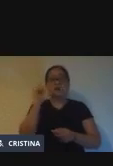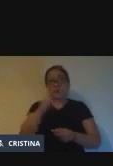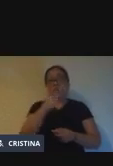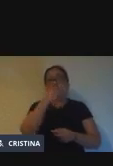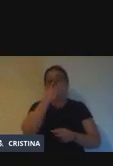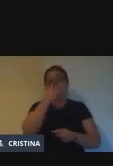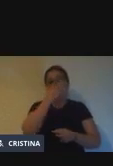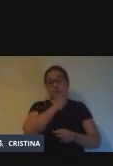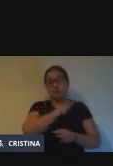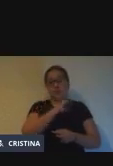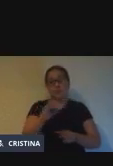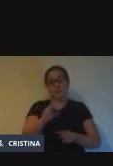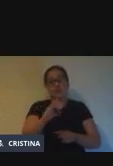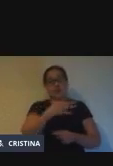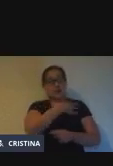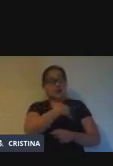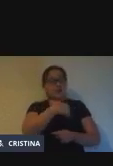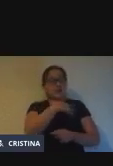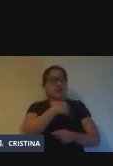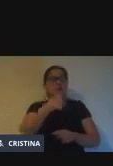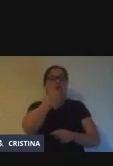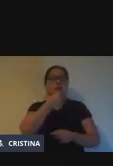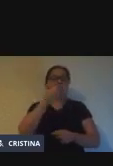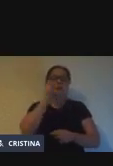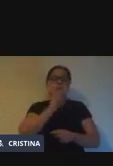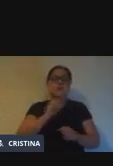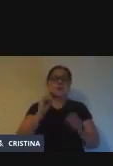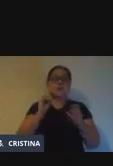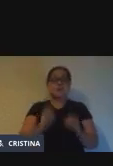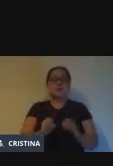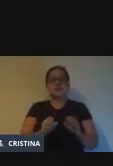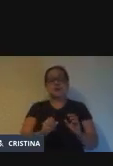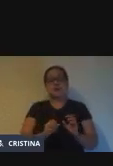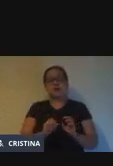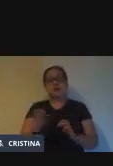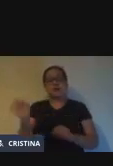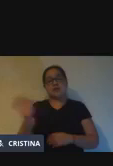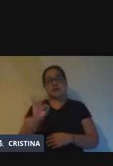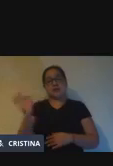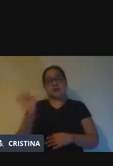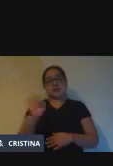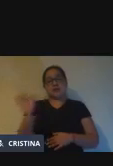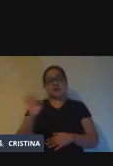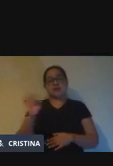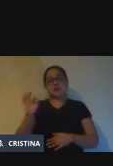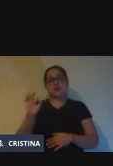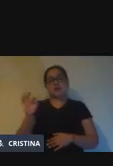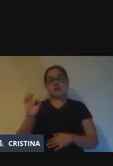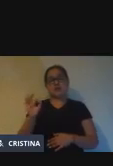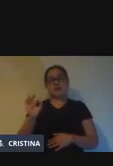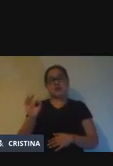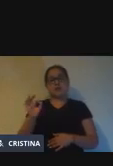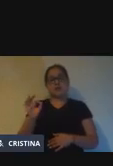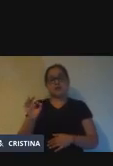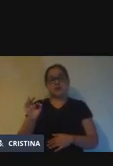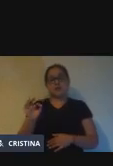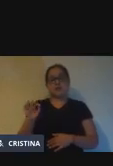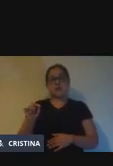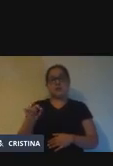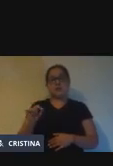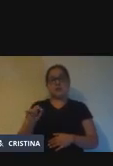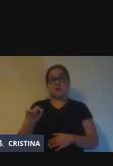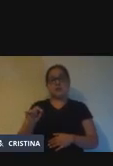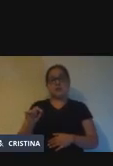puede ser mi hija, mi hijo, ¿verdad? La persona adulta mayor con la que vivo, que va a guardar prudencia o que al menos no van a decir